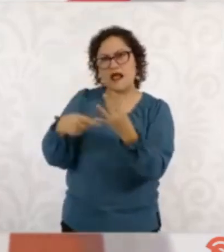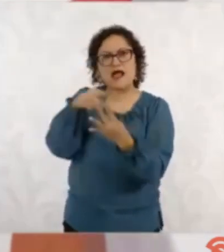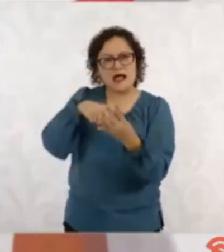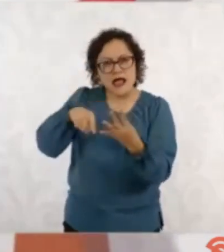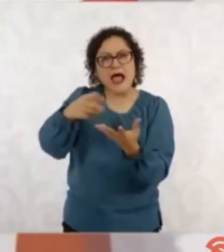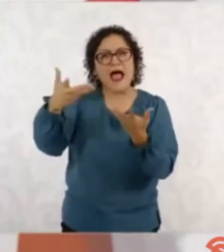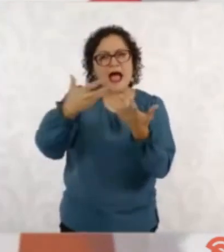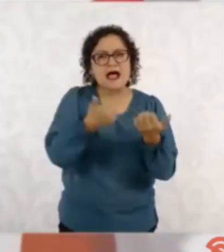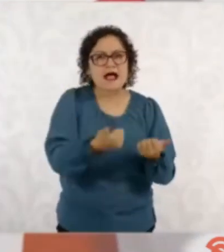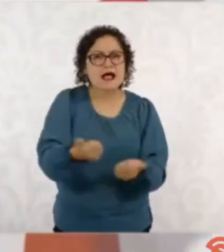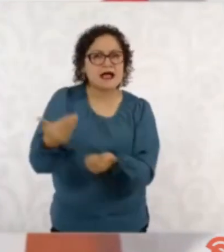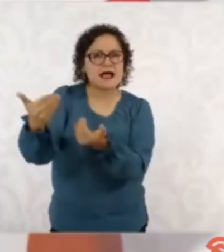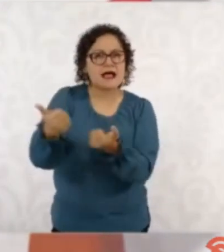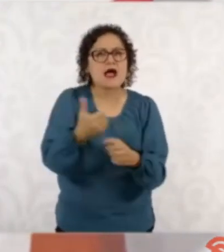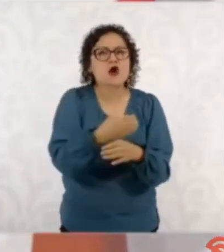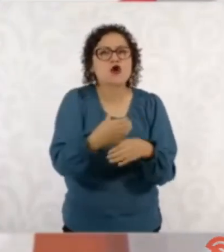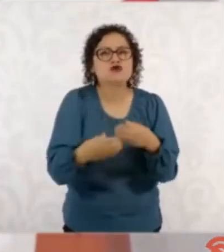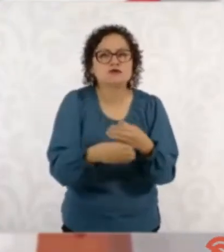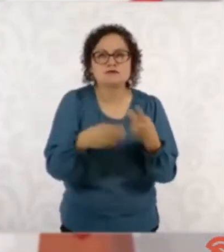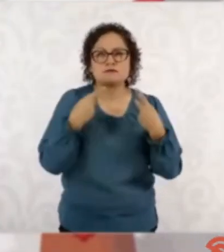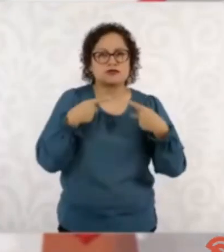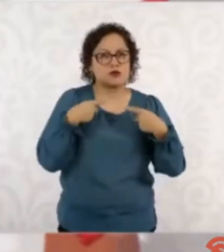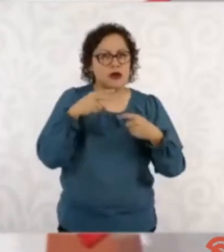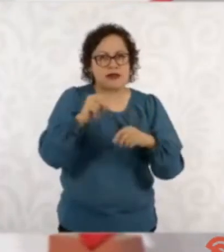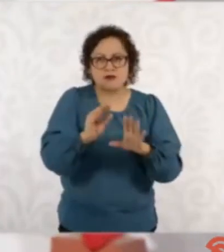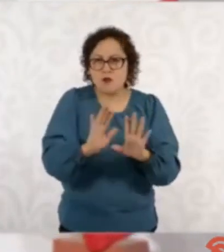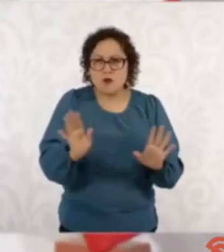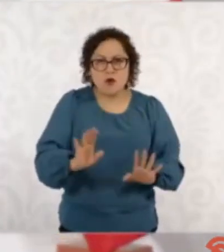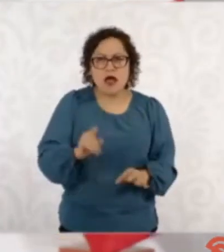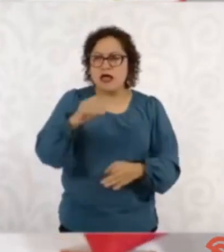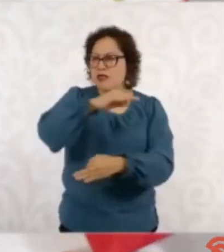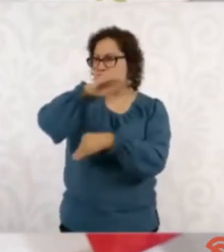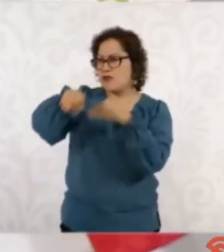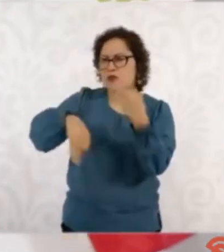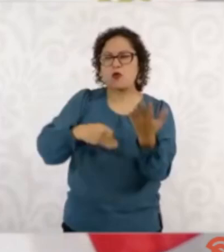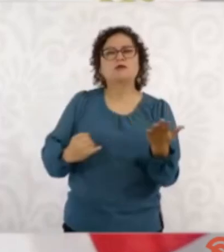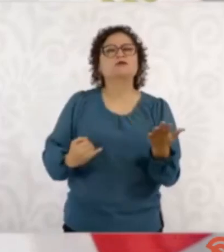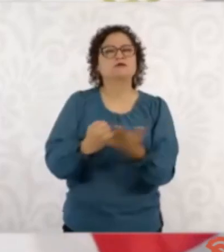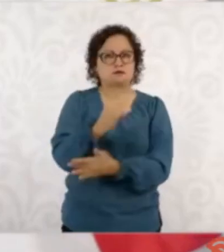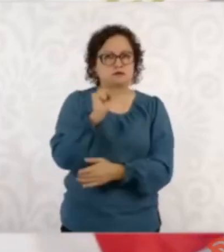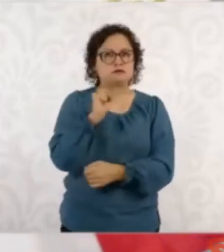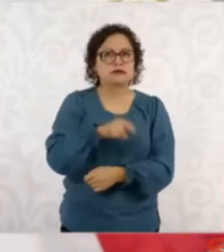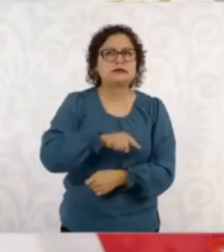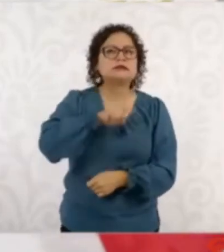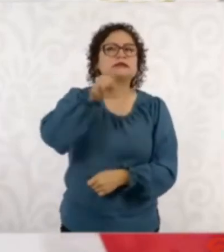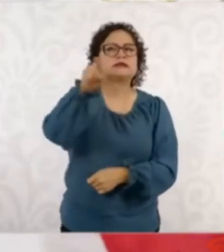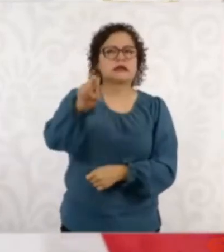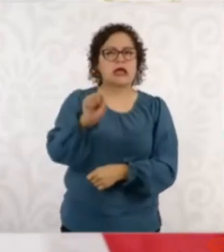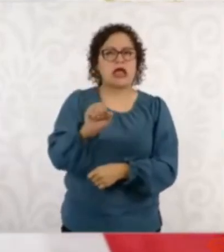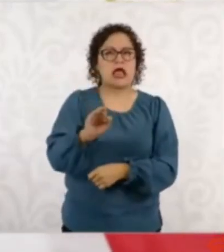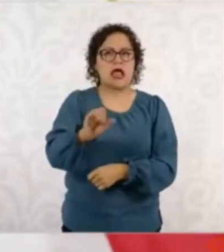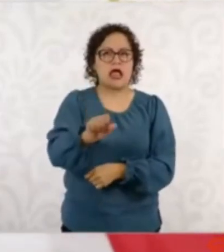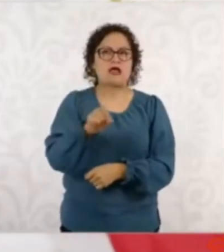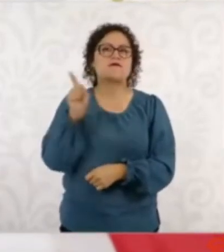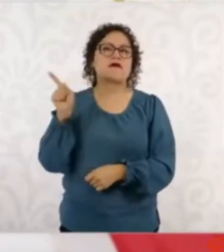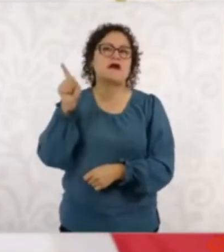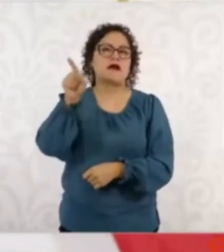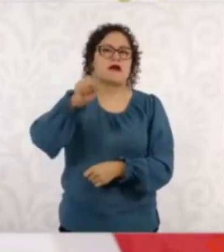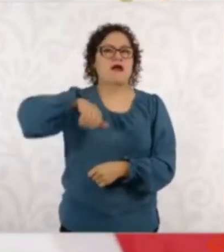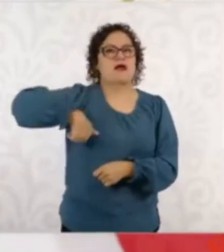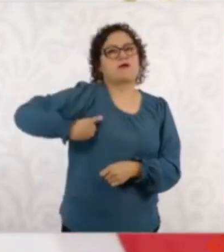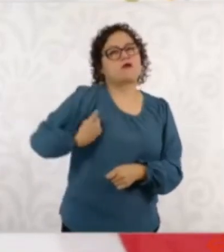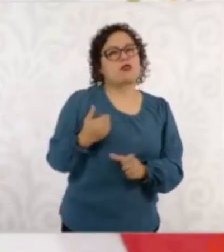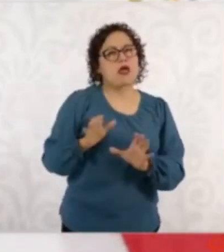carga y otras. Todas deciden irse al AIFA y construir ahí sus áreas que hoy tienen y que